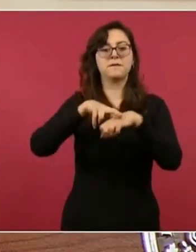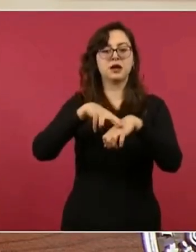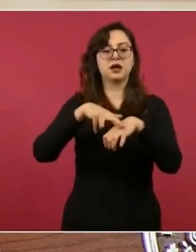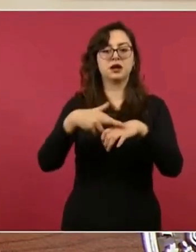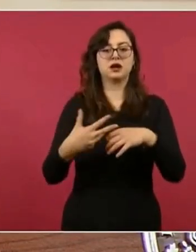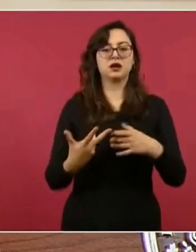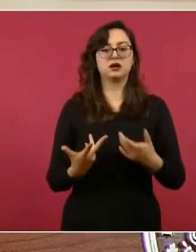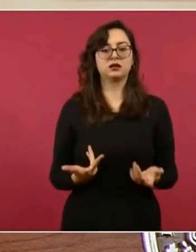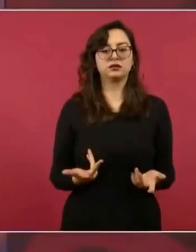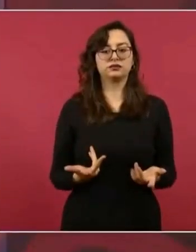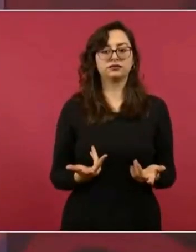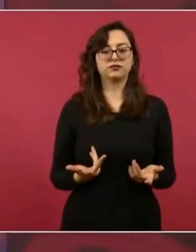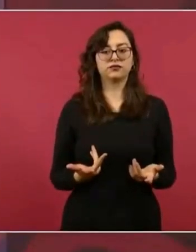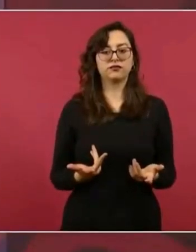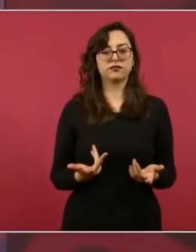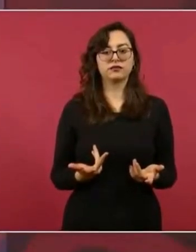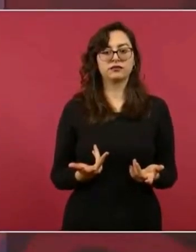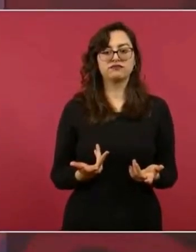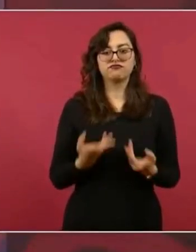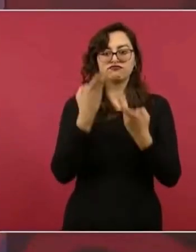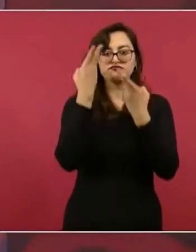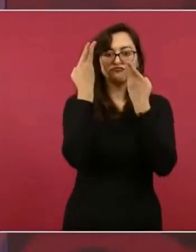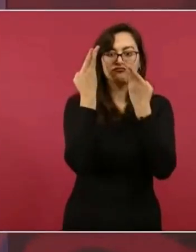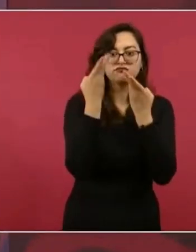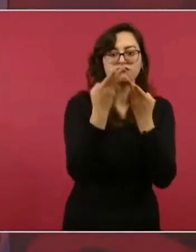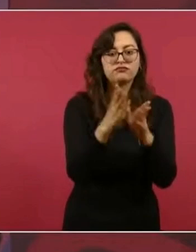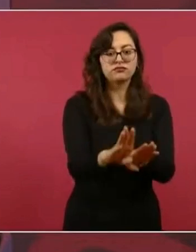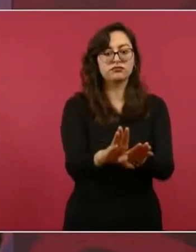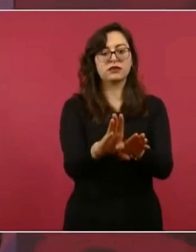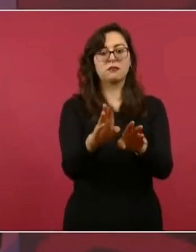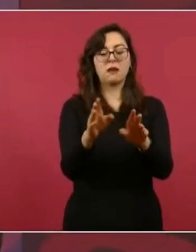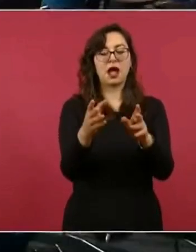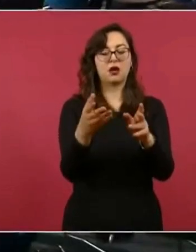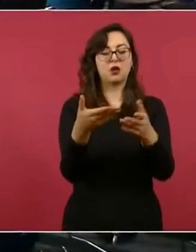ni siquiera abrir una cuenta bancaria